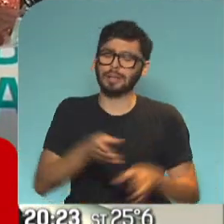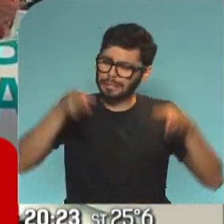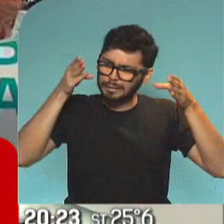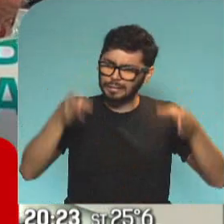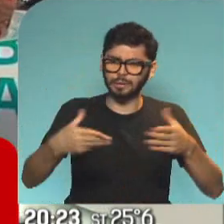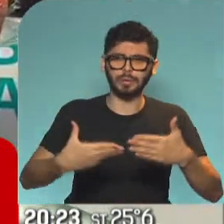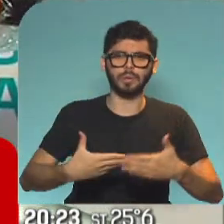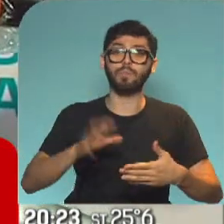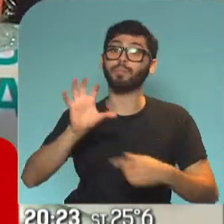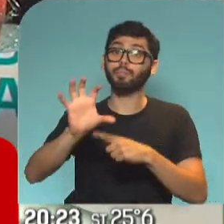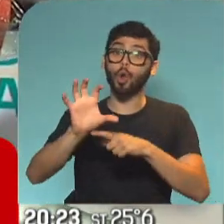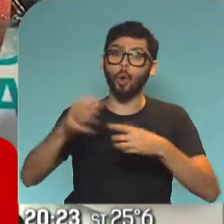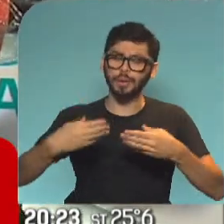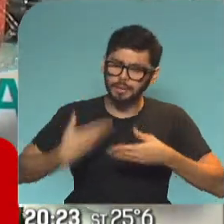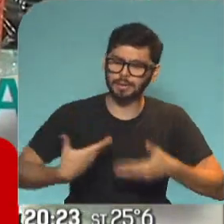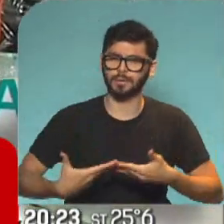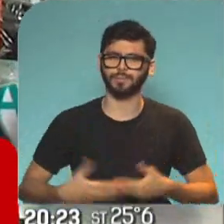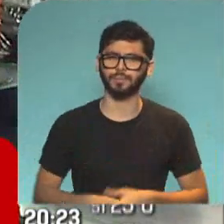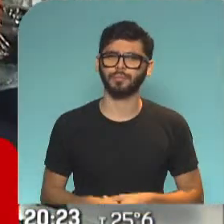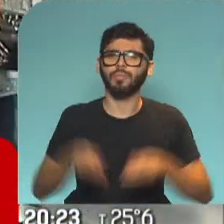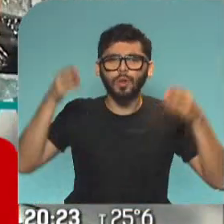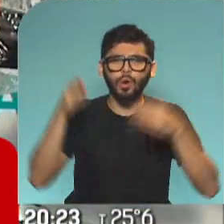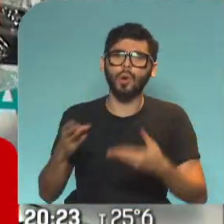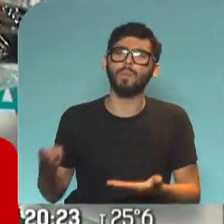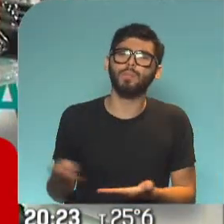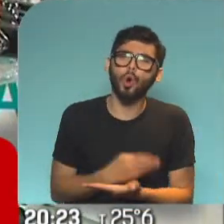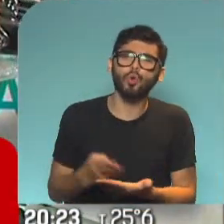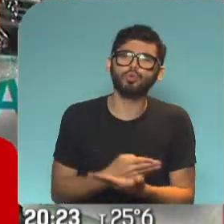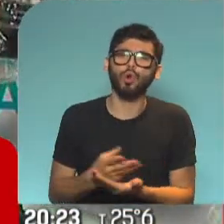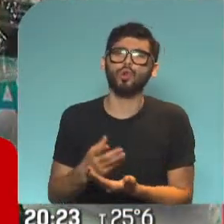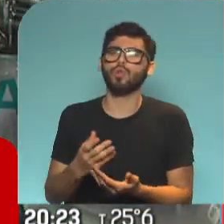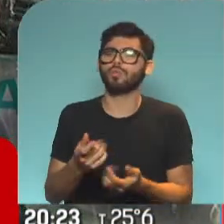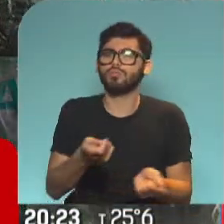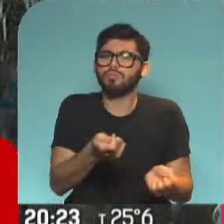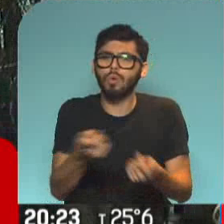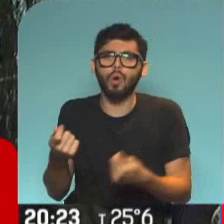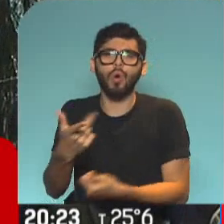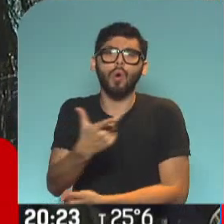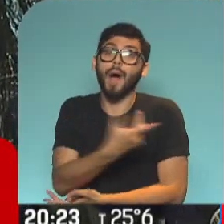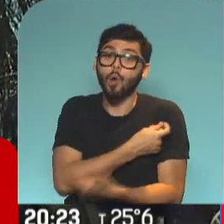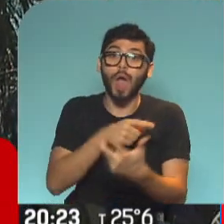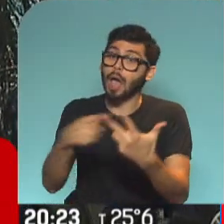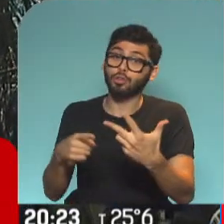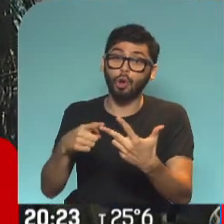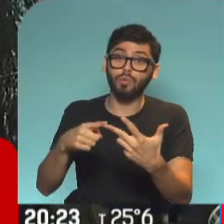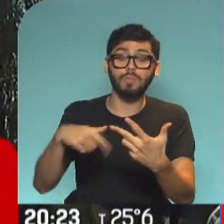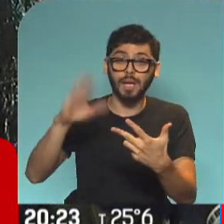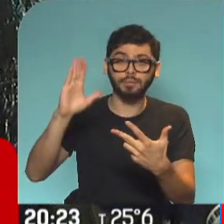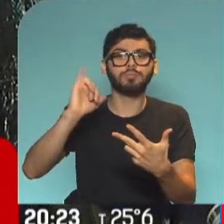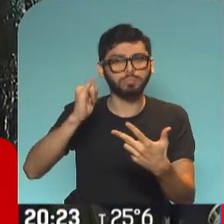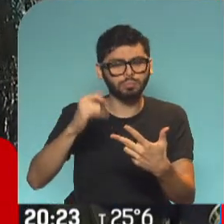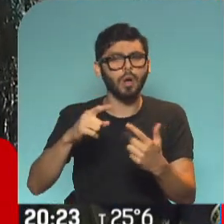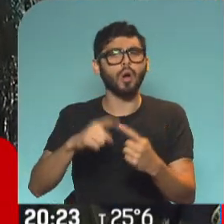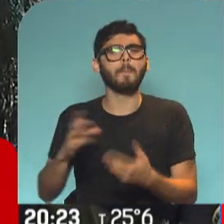la provincia de Buenos Aires. Se encabeza justamente la producción, el consumo y la vacunación. los objetivos de este año. Exactamente, y en la producción